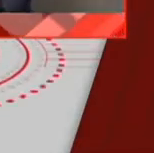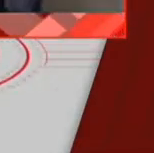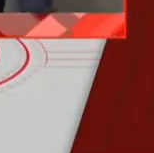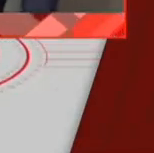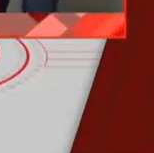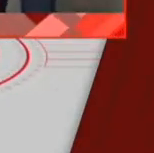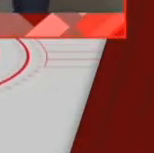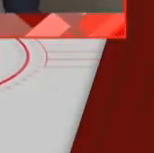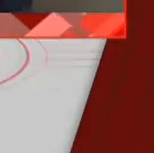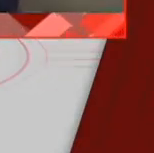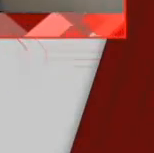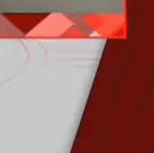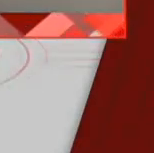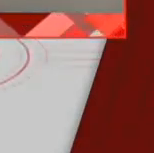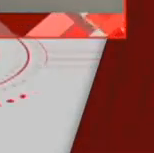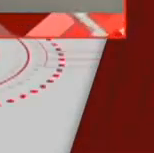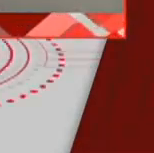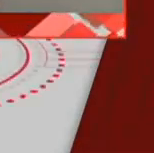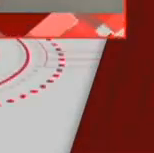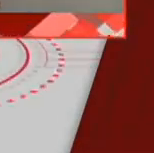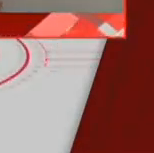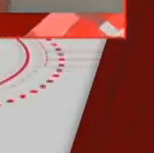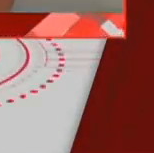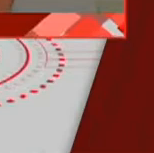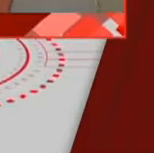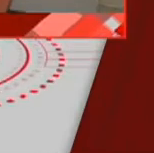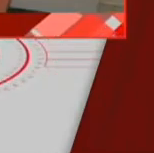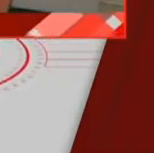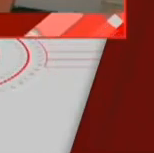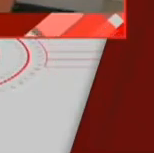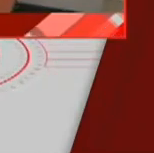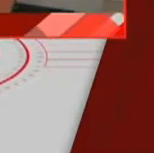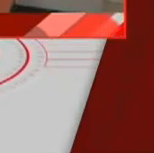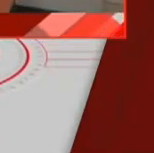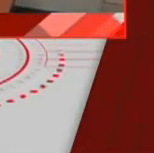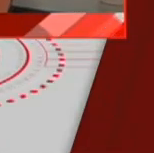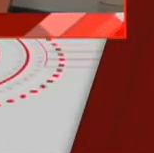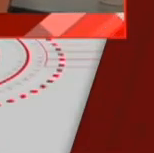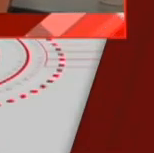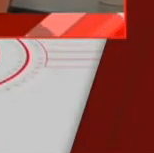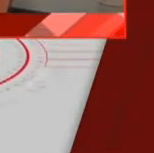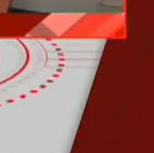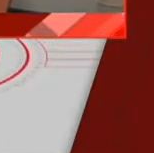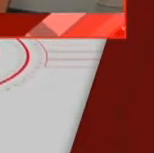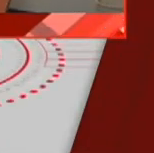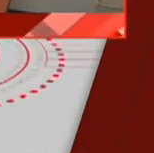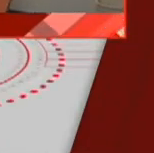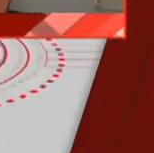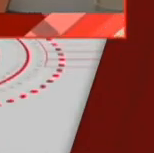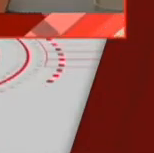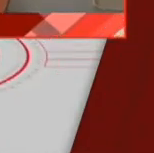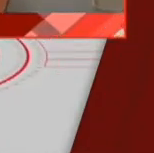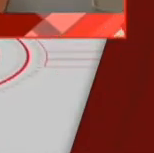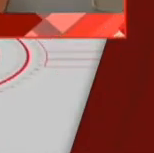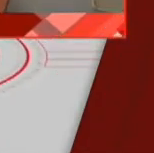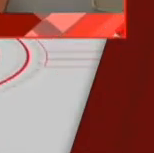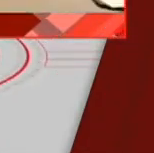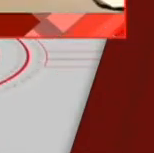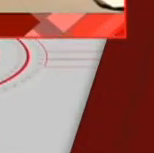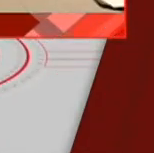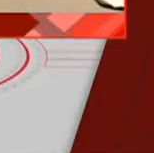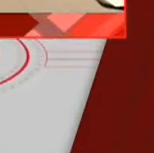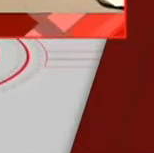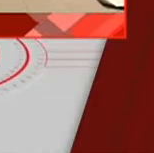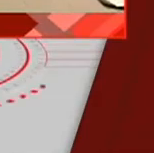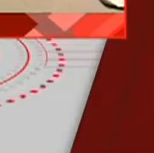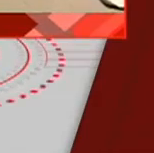este caso, en México, de manera particular, la psicología ha tenido como mucho más fuerza de penetración en el área educativa.